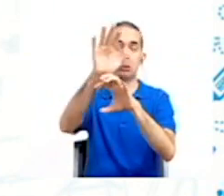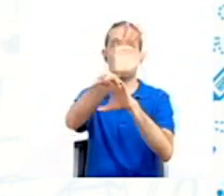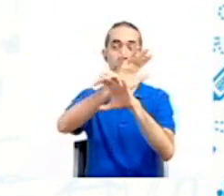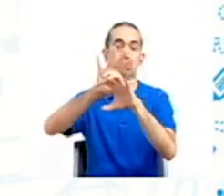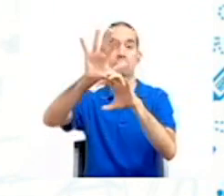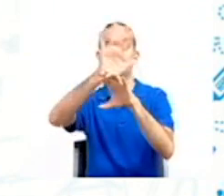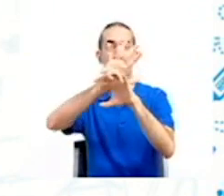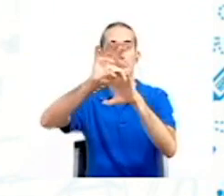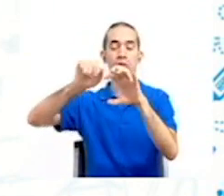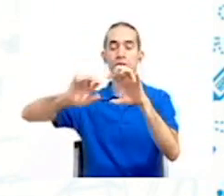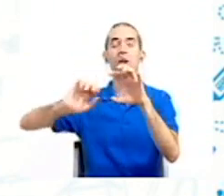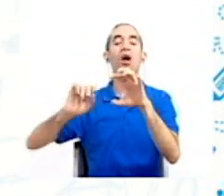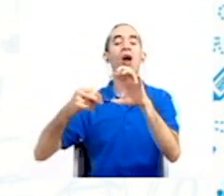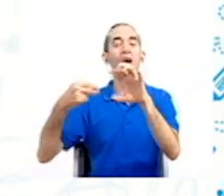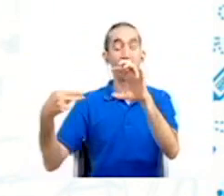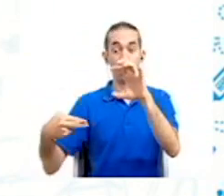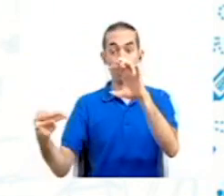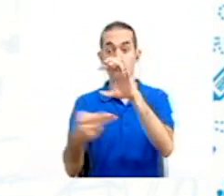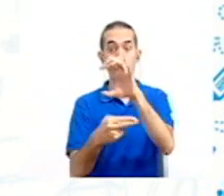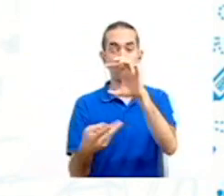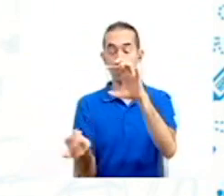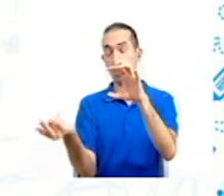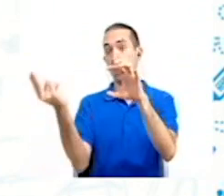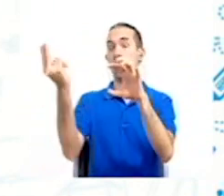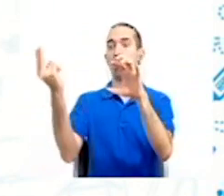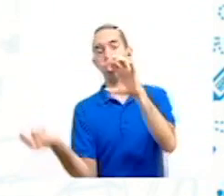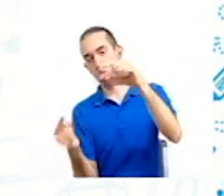que empuja a los hidrógenos en la dirección contraria.